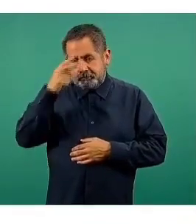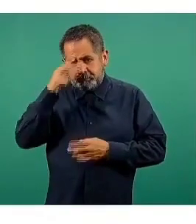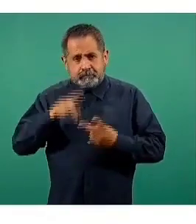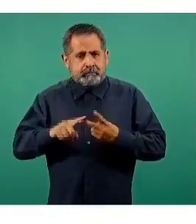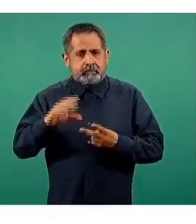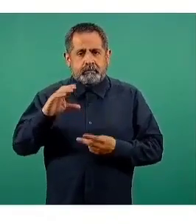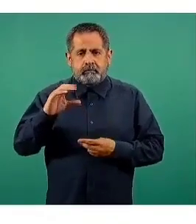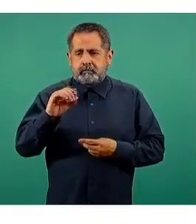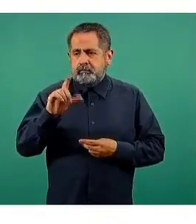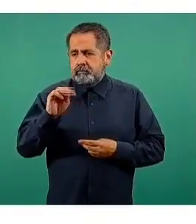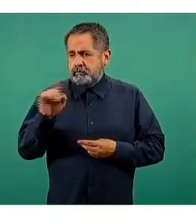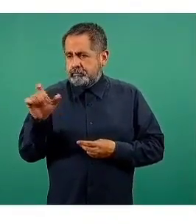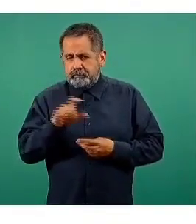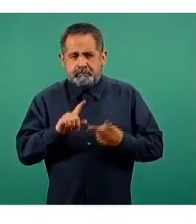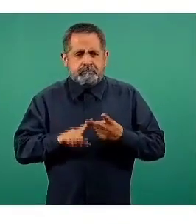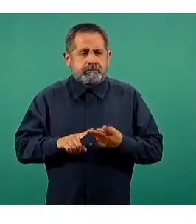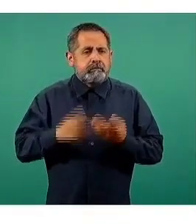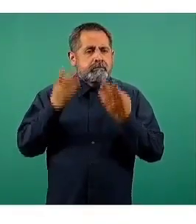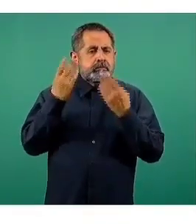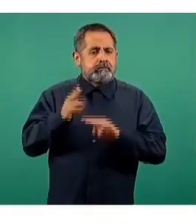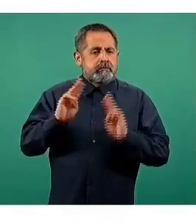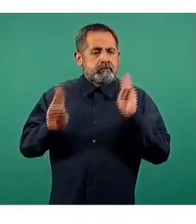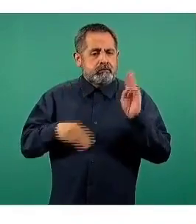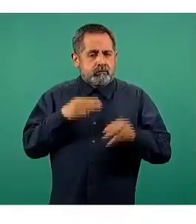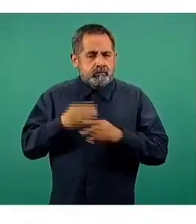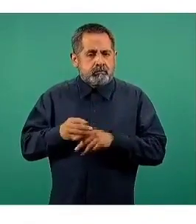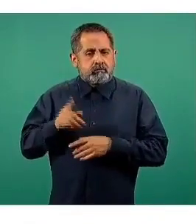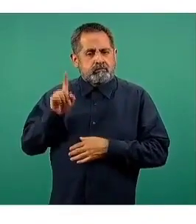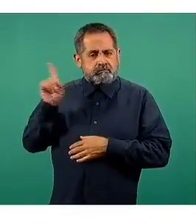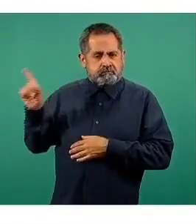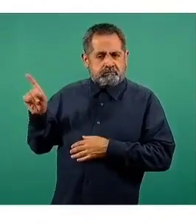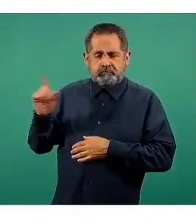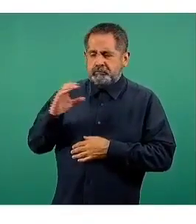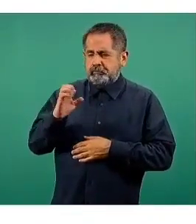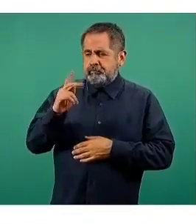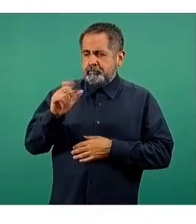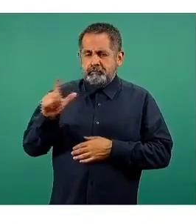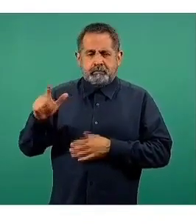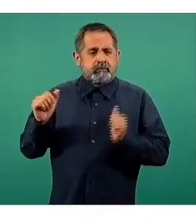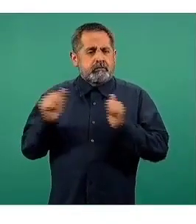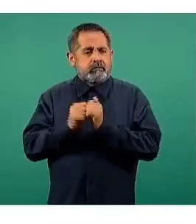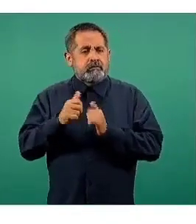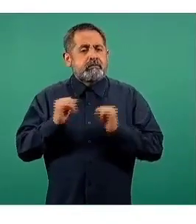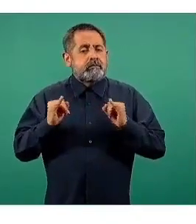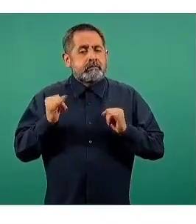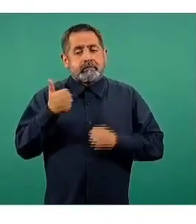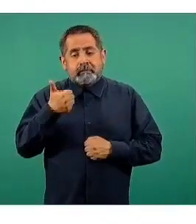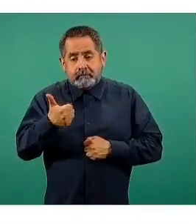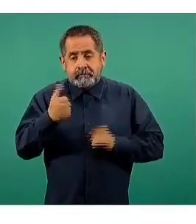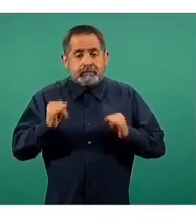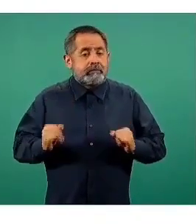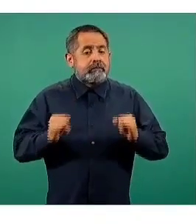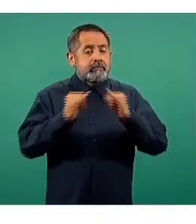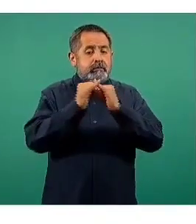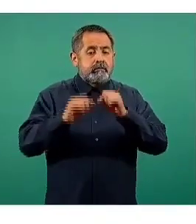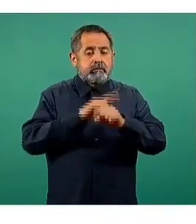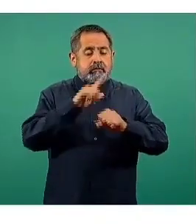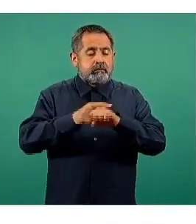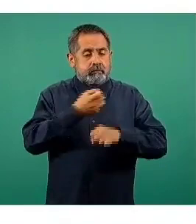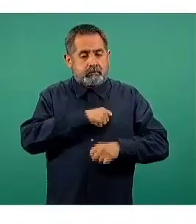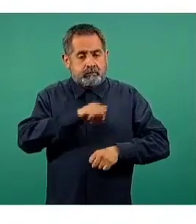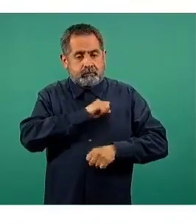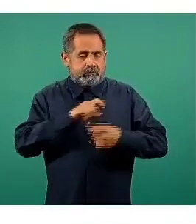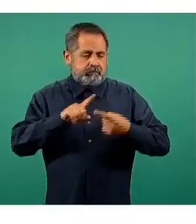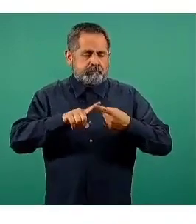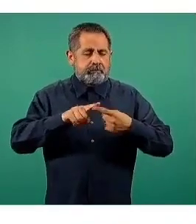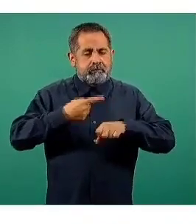de México, el Banco Mundial, FunSalud, CEPAL y 6 institutos nacionales de salud, el de